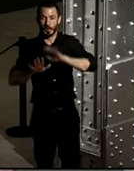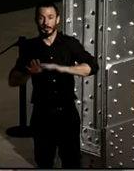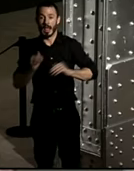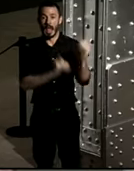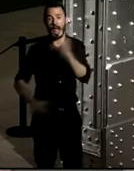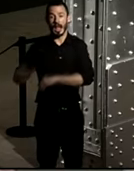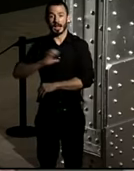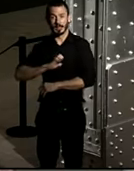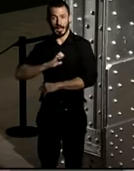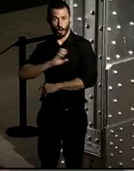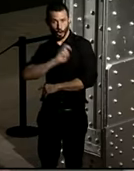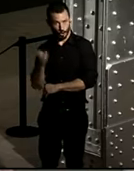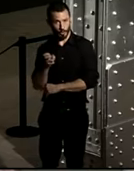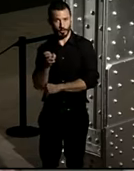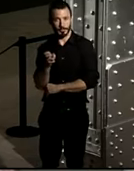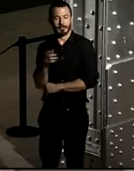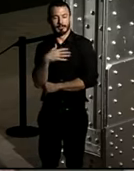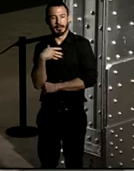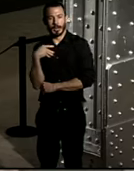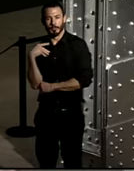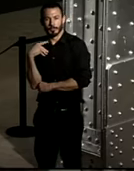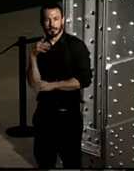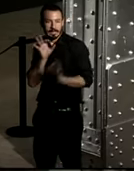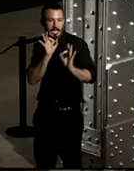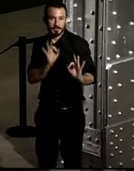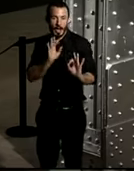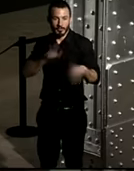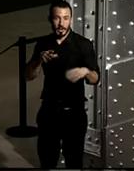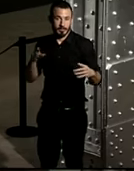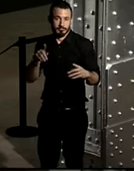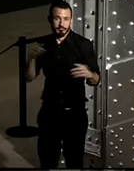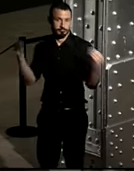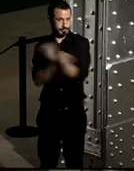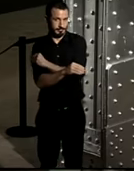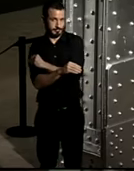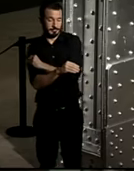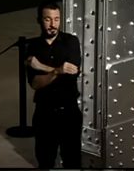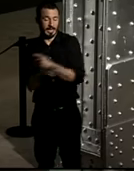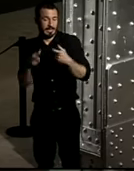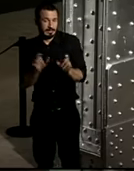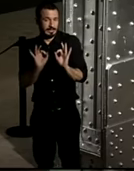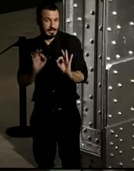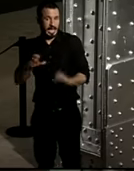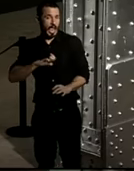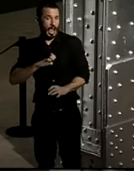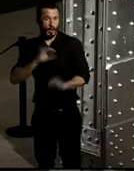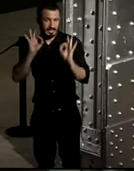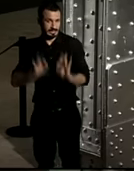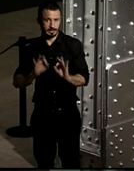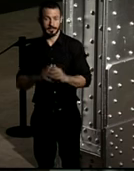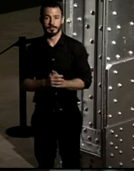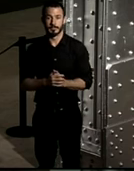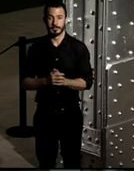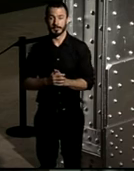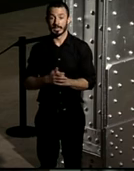siempre queremos que sean de una manera, no tiene nada que ver con nosotros. ¿Sabes? Eso es una cuestión de ego. ¿Sabes? Si vuelvo a hacer